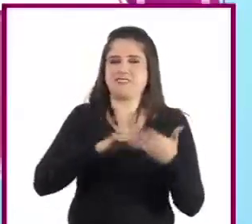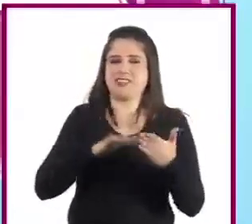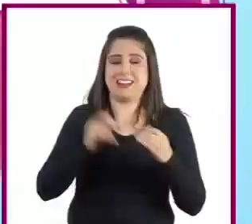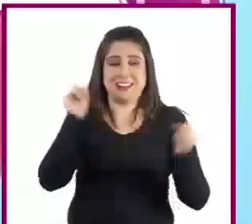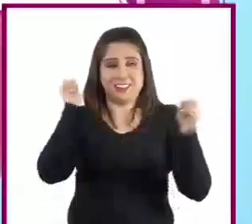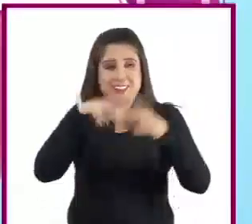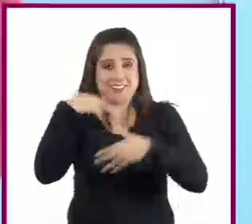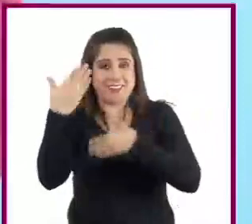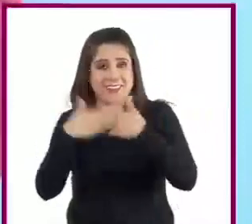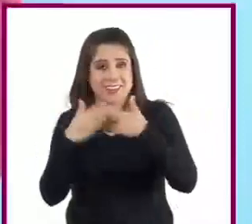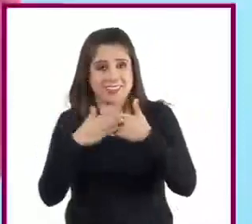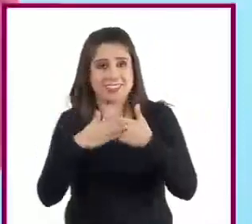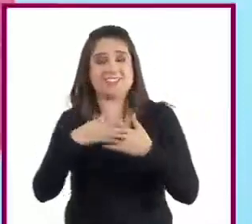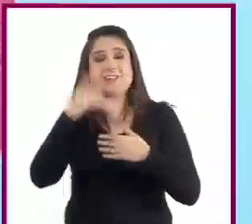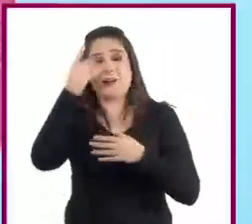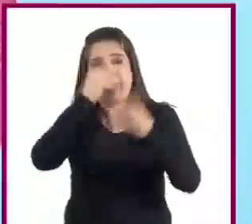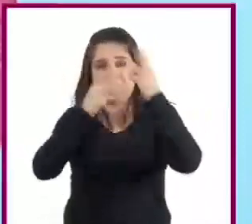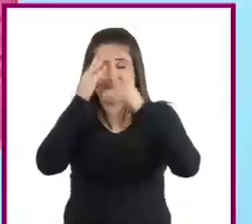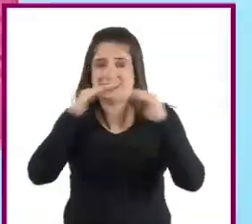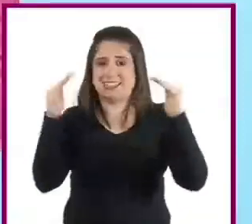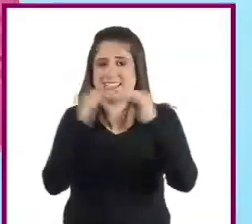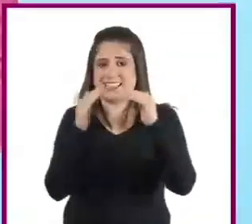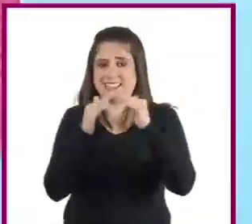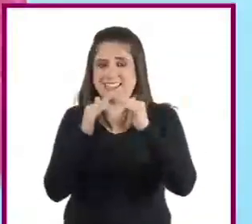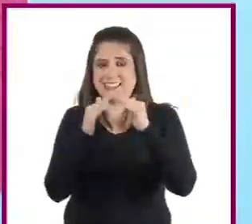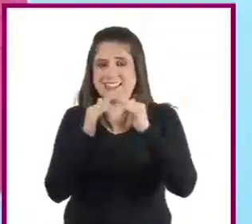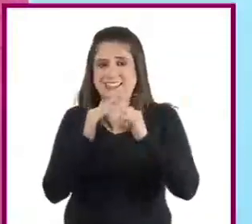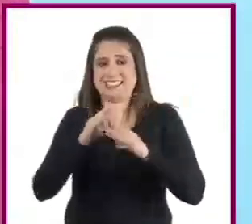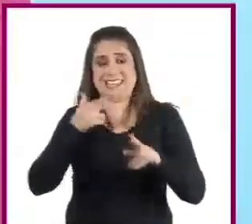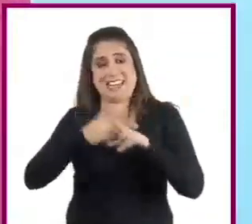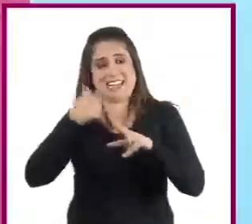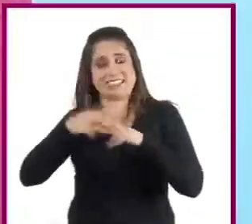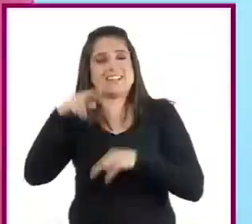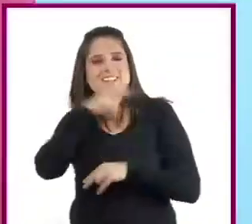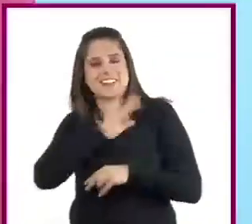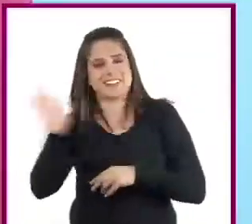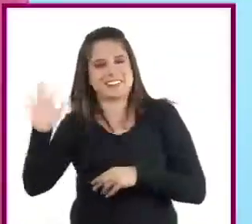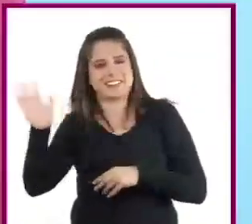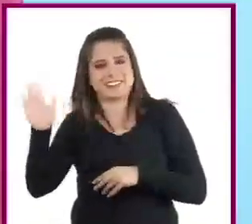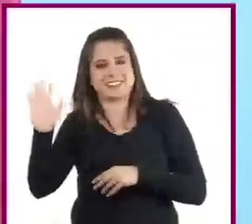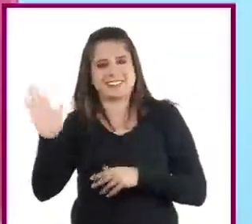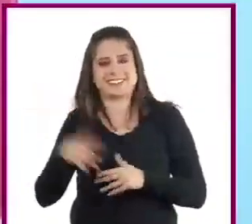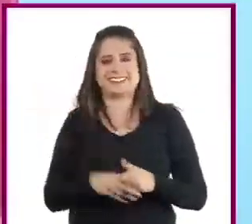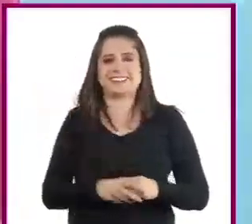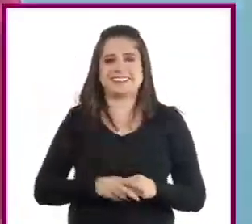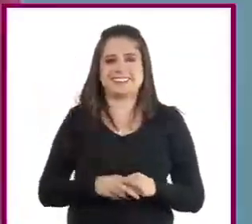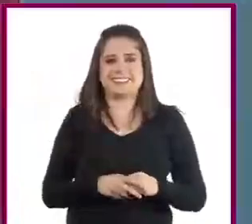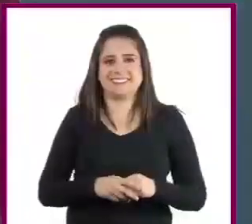vemos en la siguiente emisión de Aprende en Casa. ¡Hasta pronto!